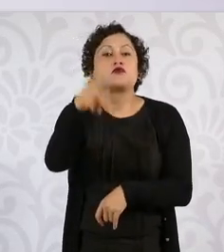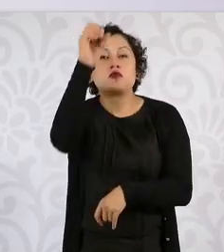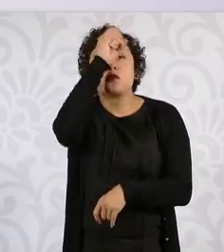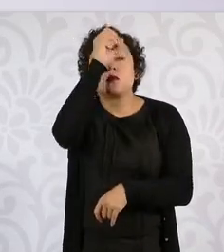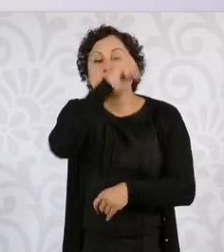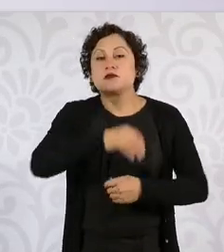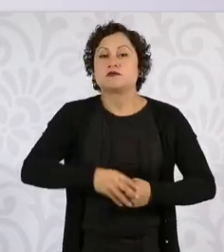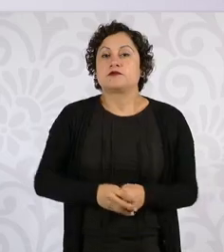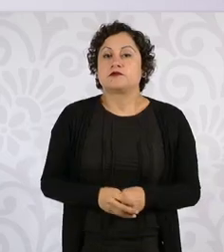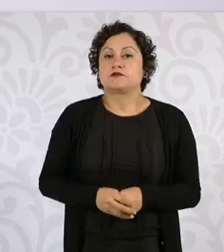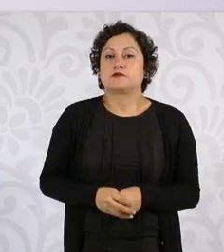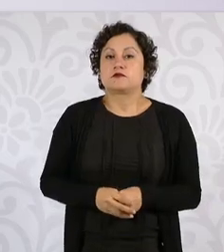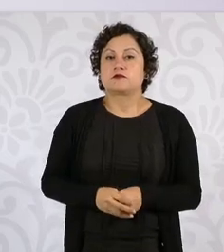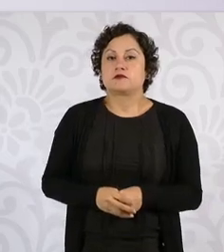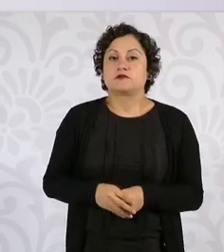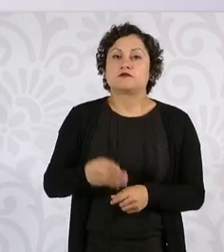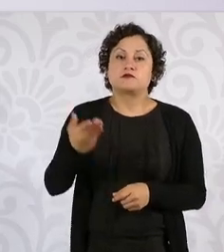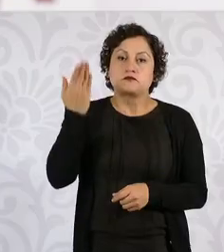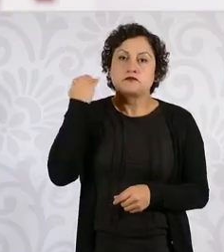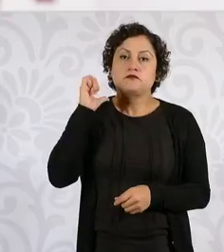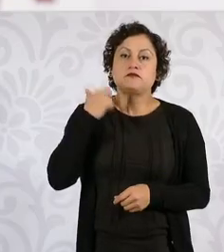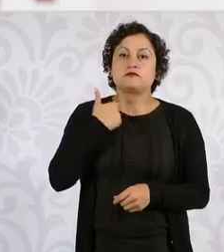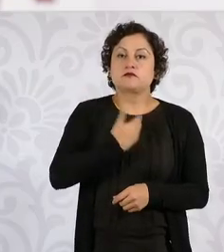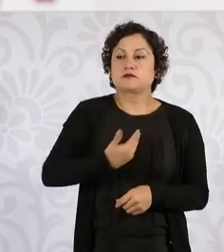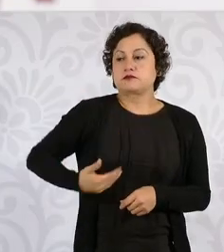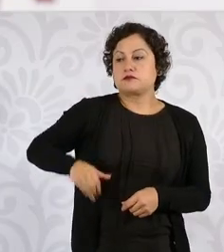a lo que envió el presidente López Obrador.